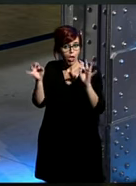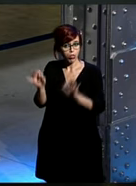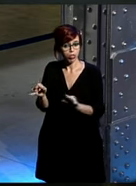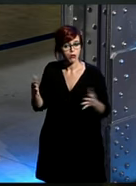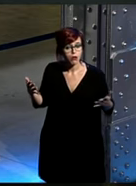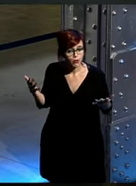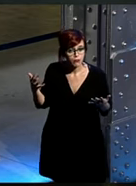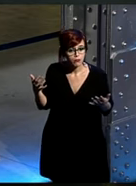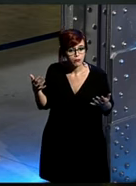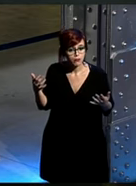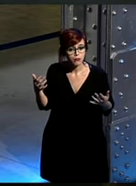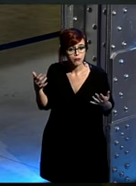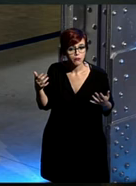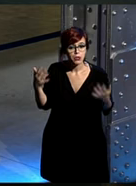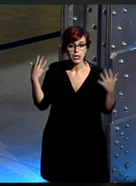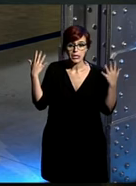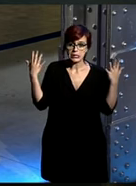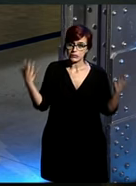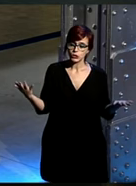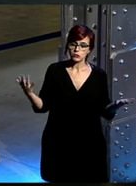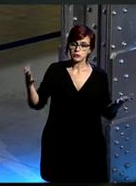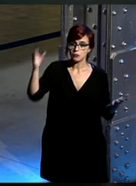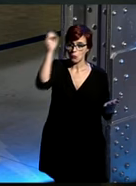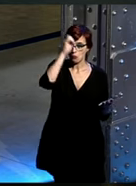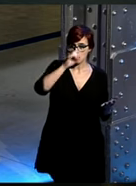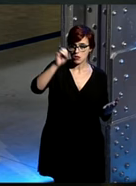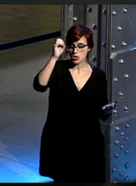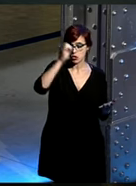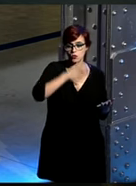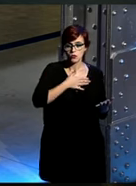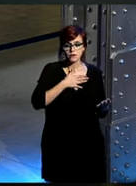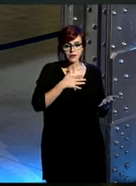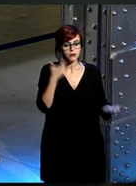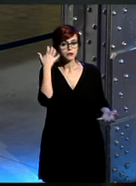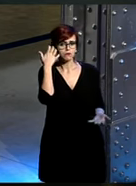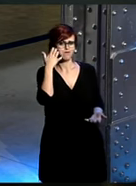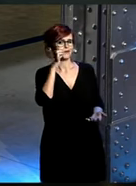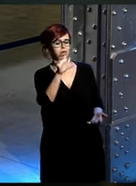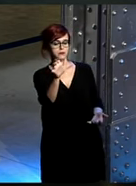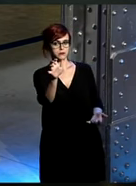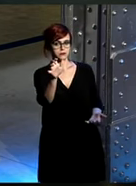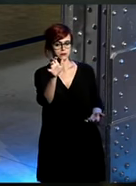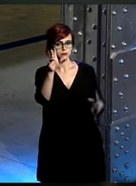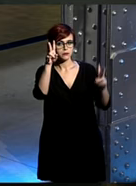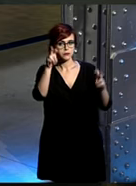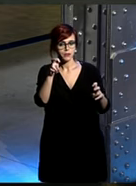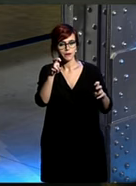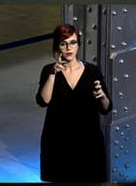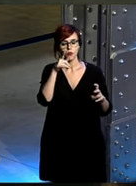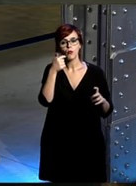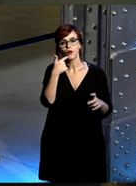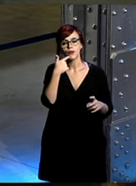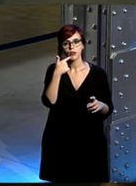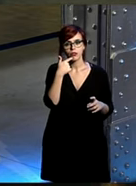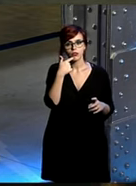¿no? Es una cuestión que, en cualquier caso, llama mucho la atención esa disrupción